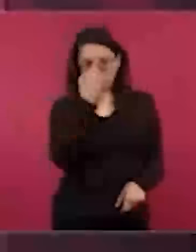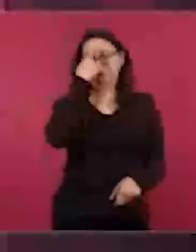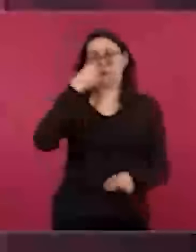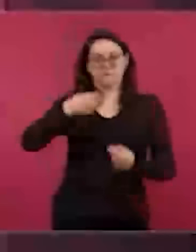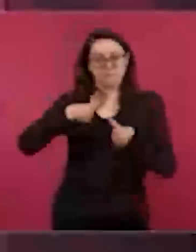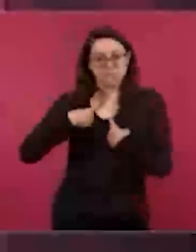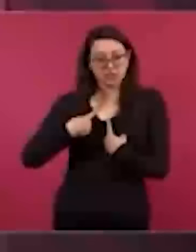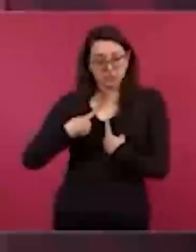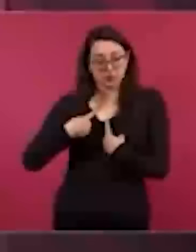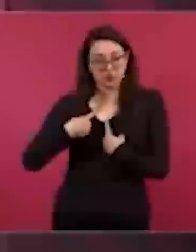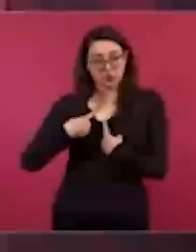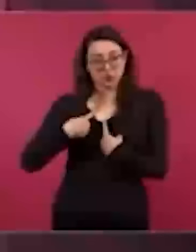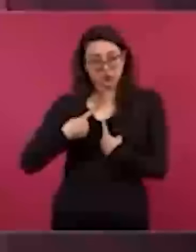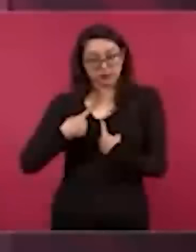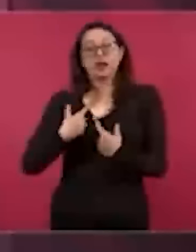Entonces,